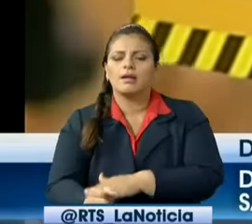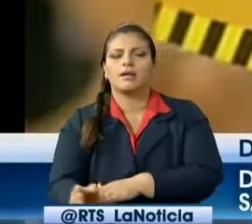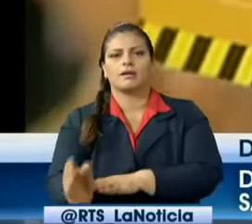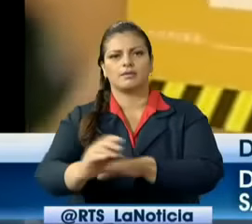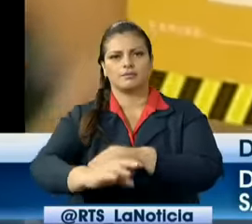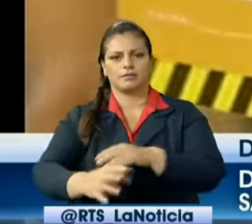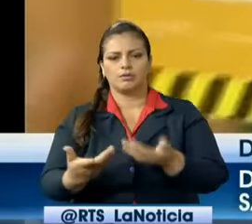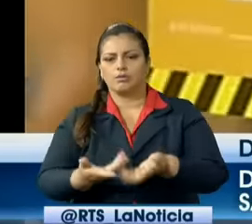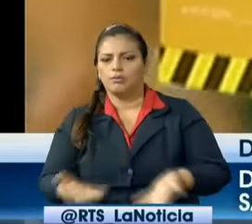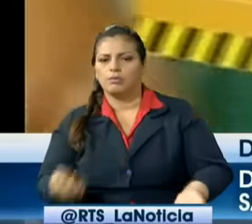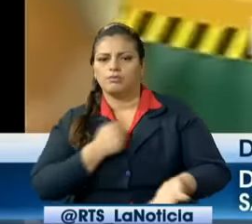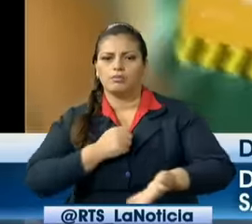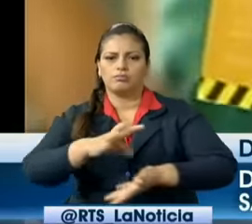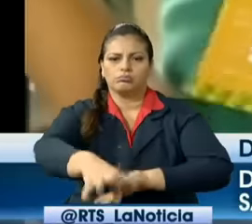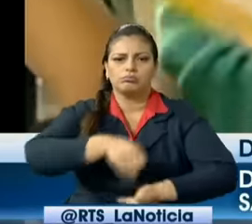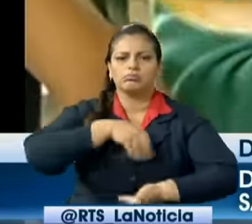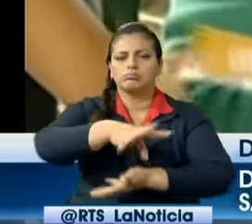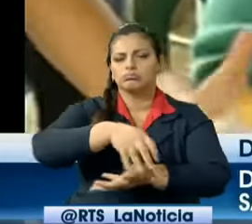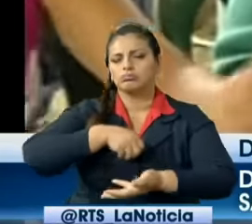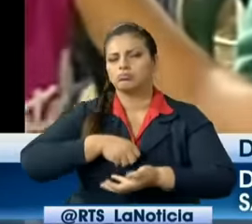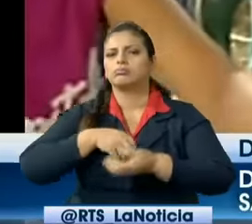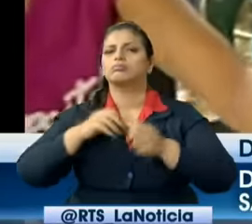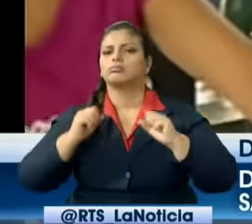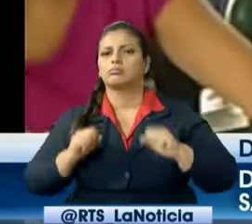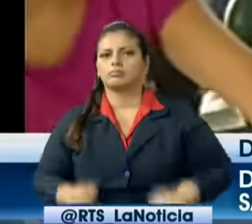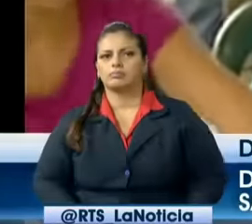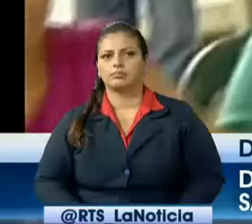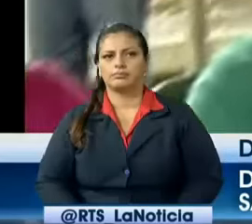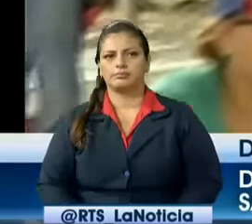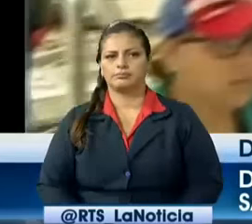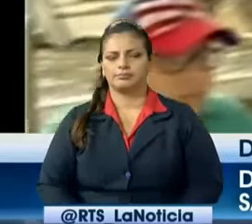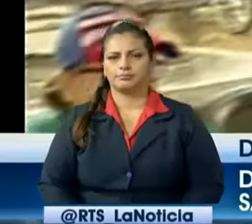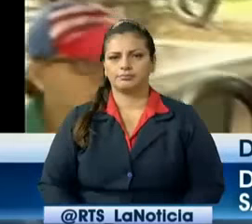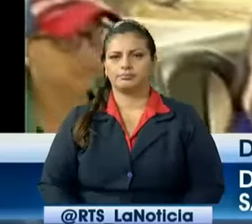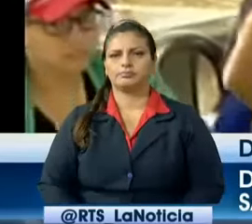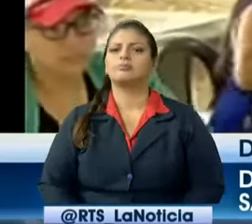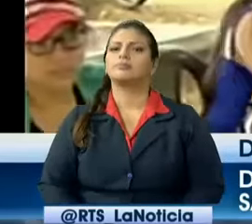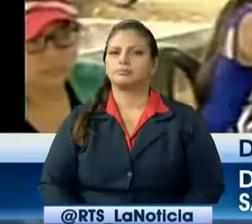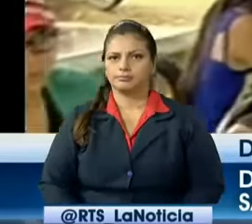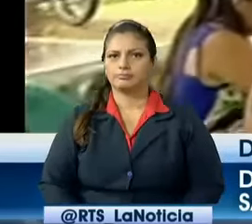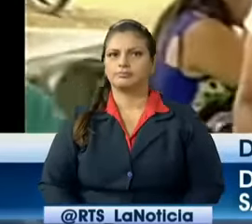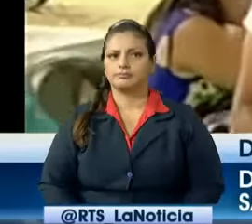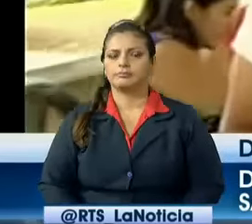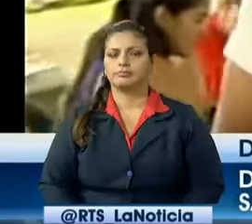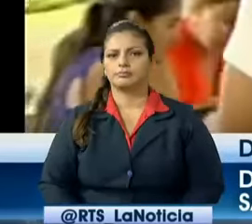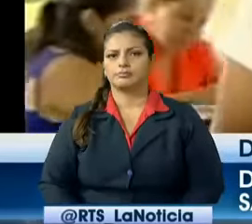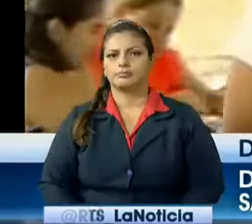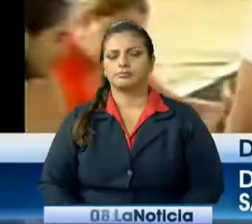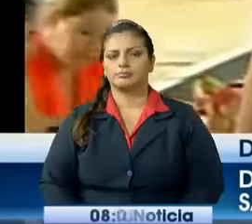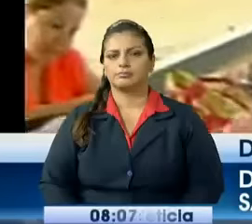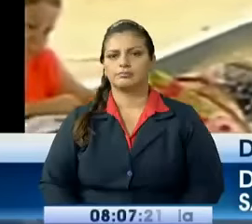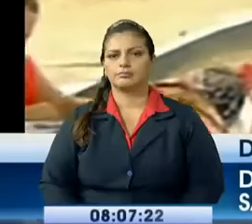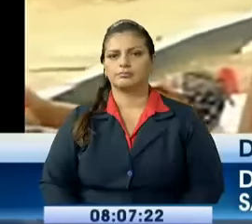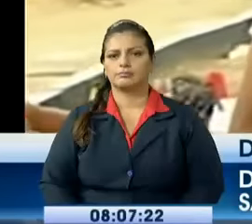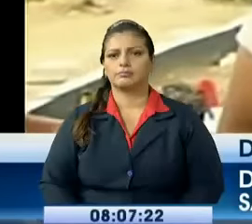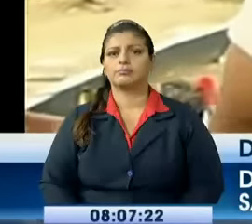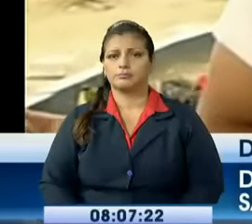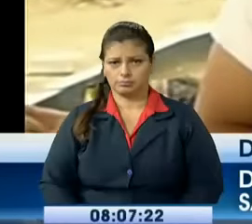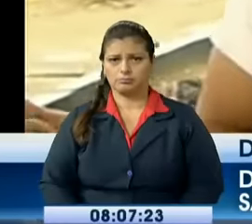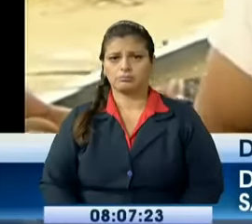la mercadería. Como ya escuchamos, ya se está dando en su primera fase, en su primera etapa, el ingreso de